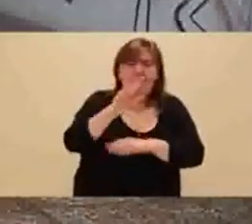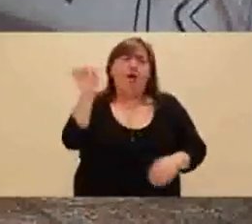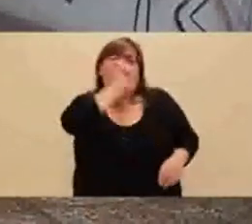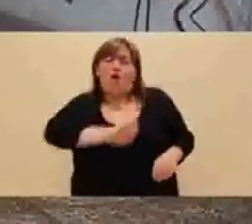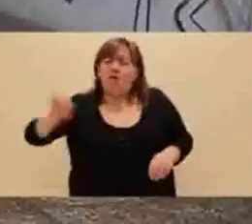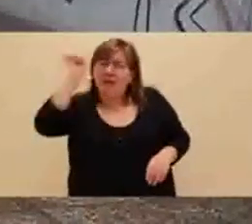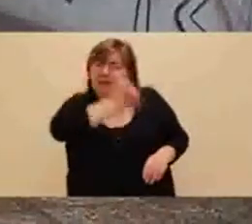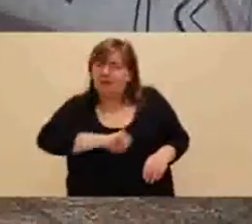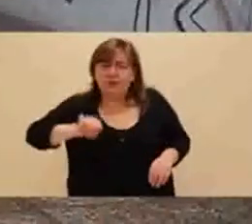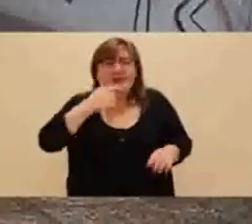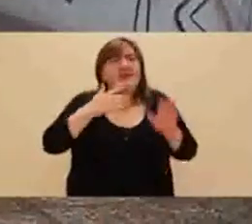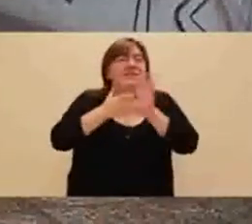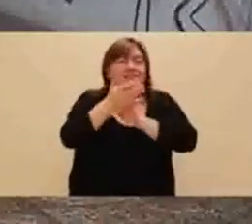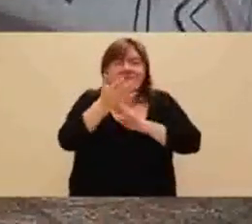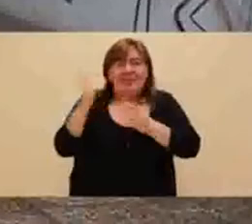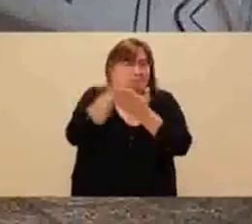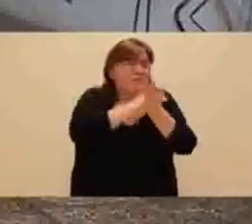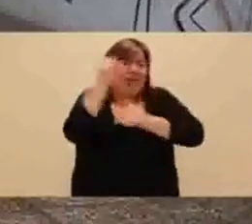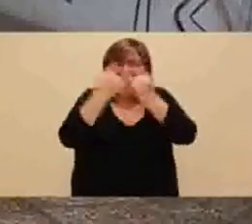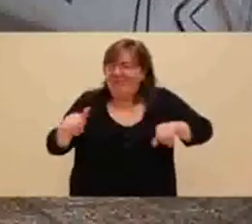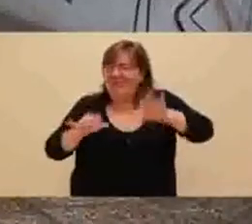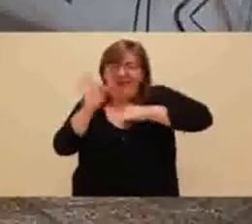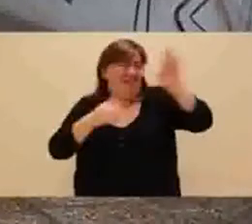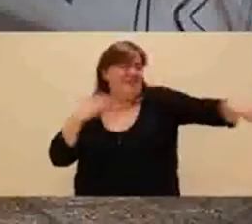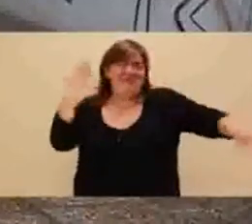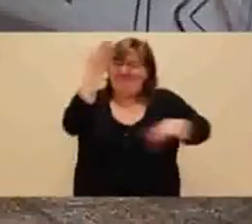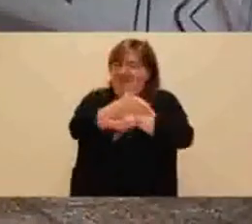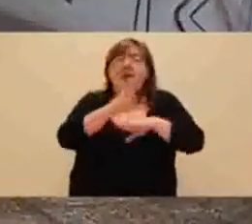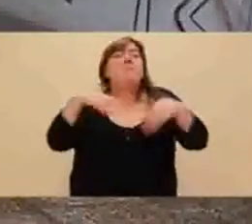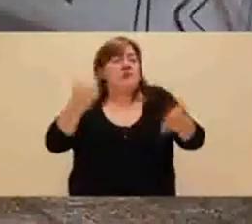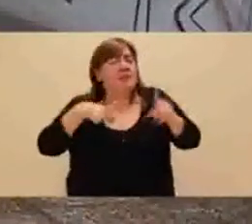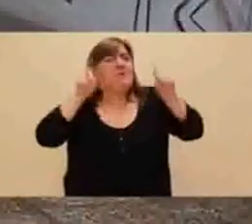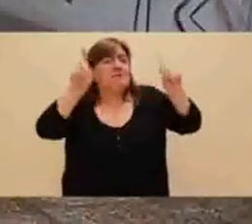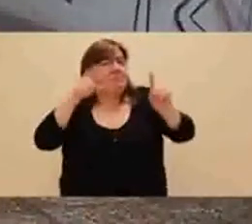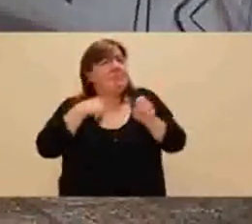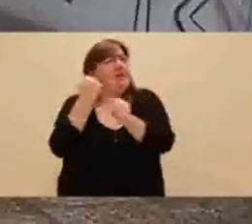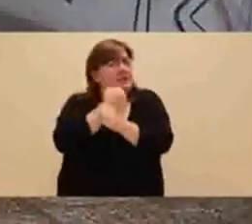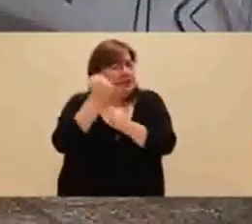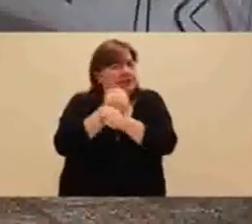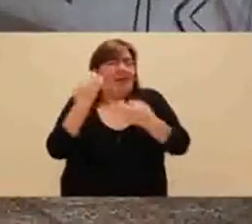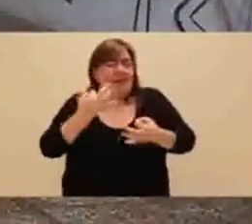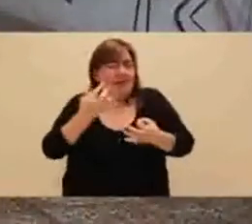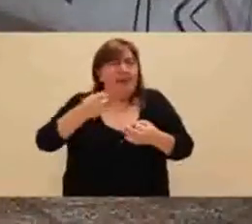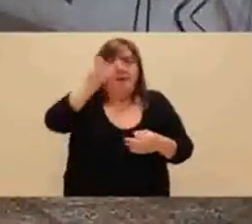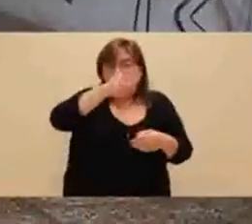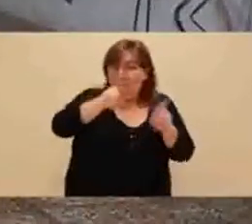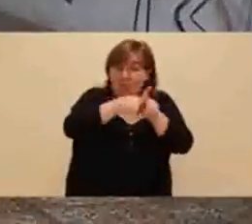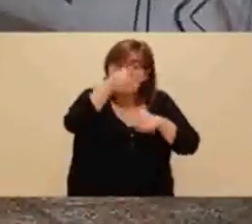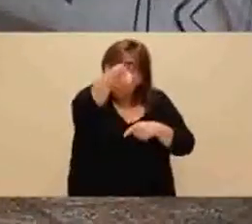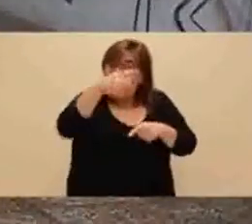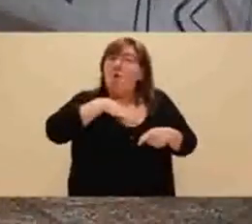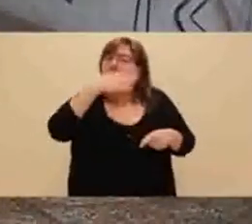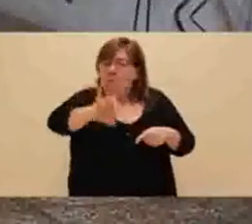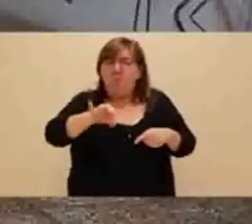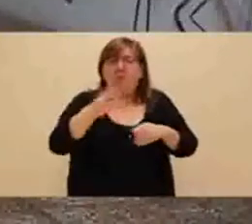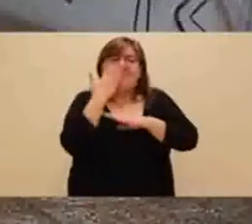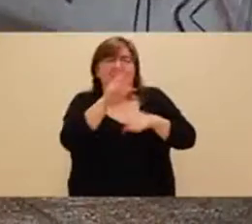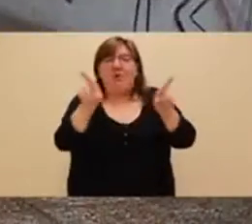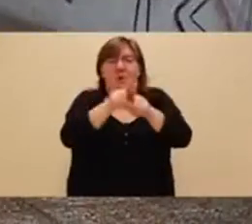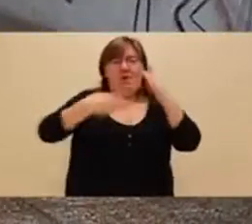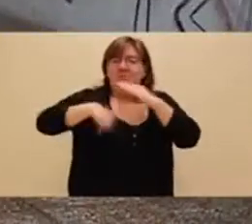Organizamos excursiones, salidas al cine, conciertos, vamos a todos los salos que se organizan. Pero también trabajamos para enseñar a gente como tú